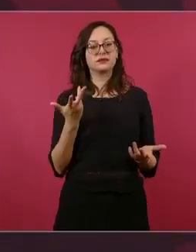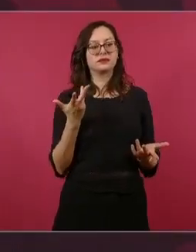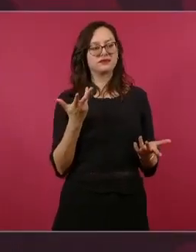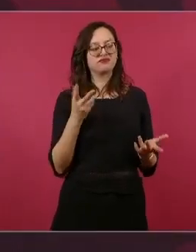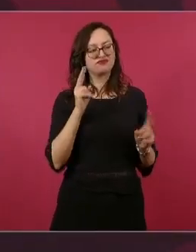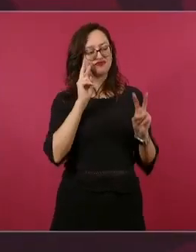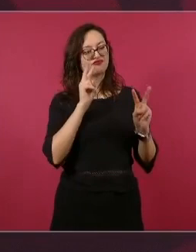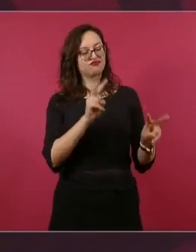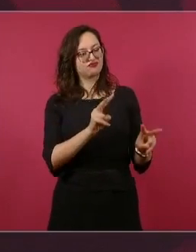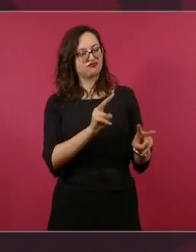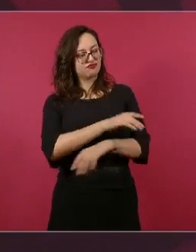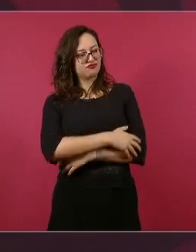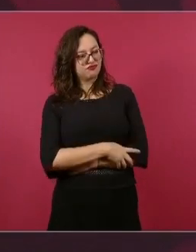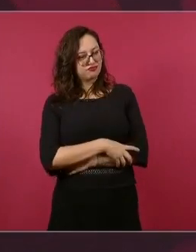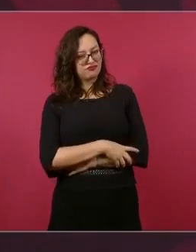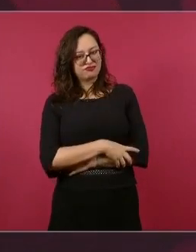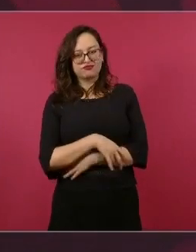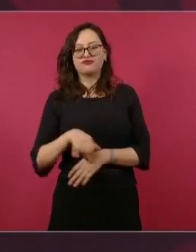bloque